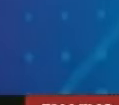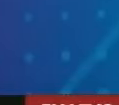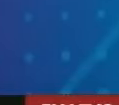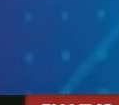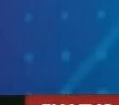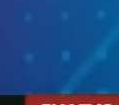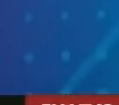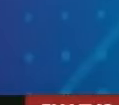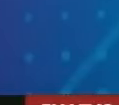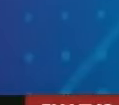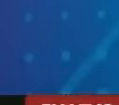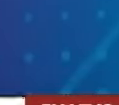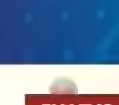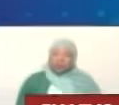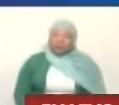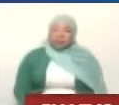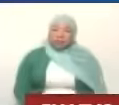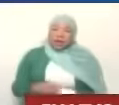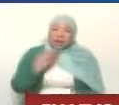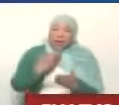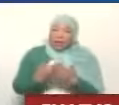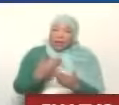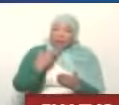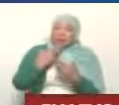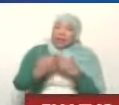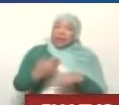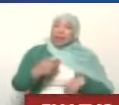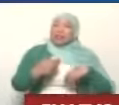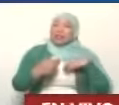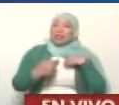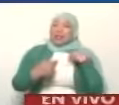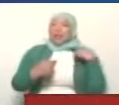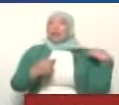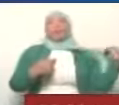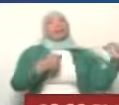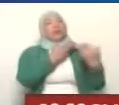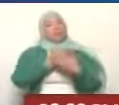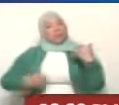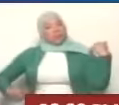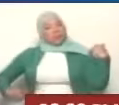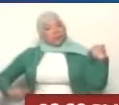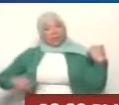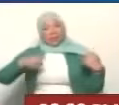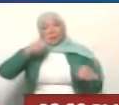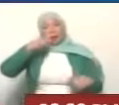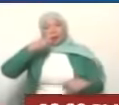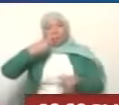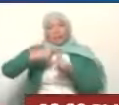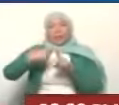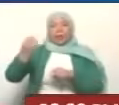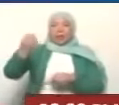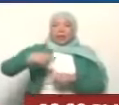Gracias, gracias, presidente, por la invitación a su programa con Maduro Más. Aquí tenemos al equipo de Factor M. El día de